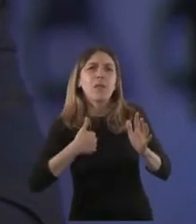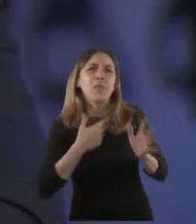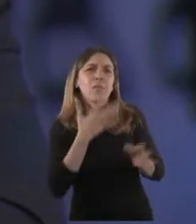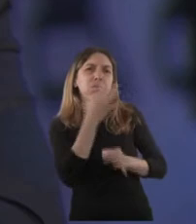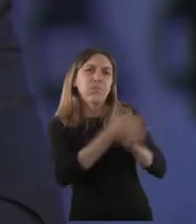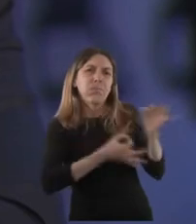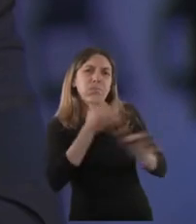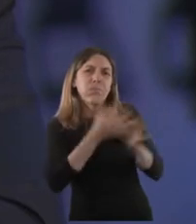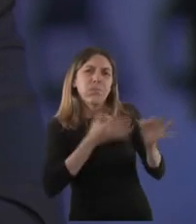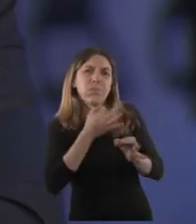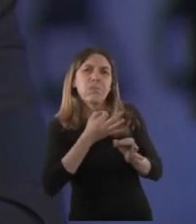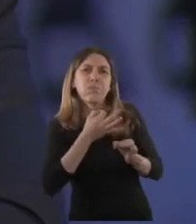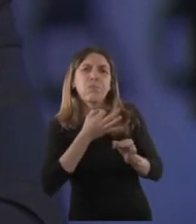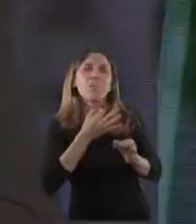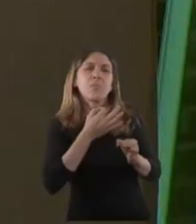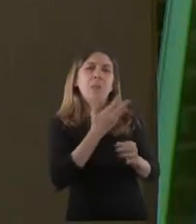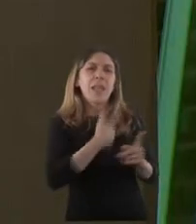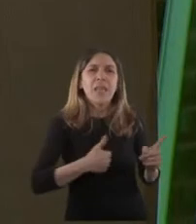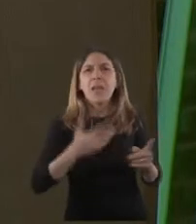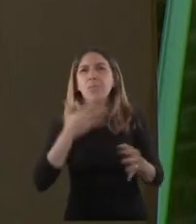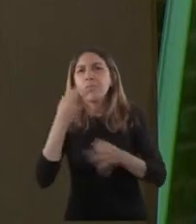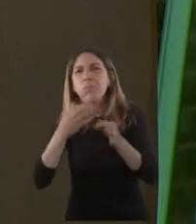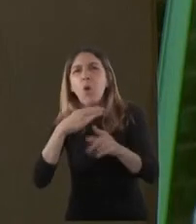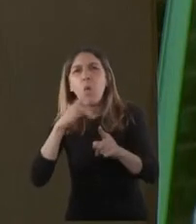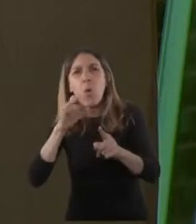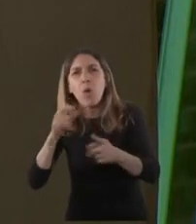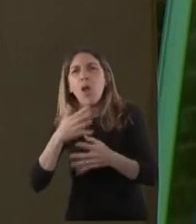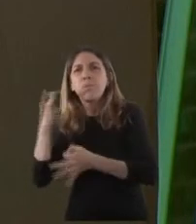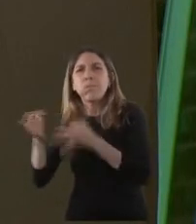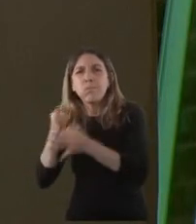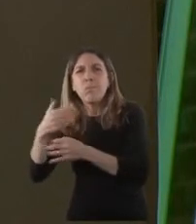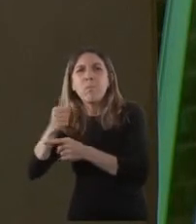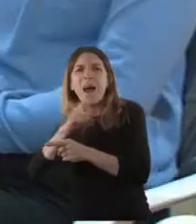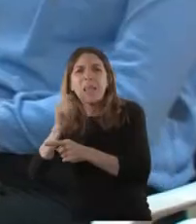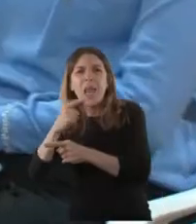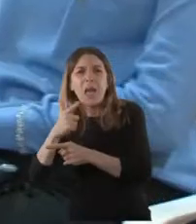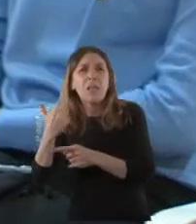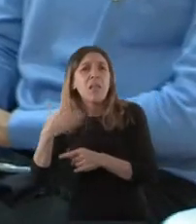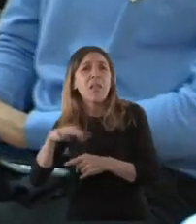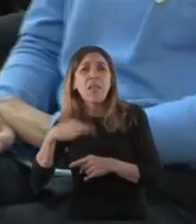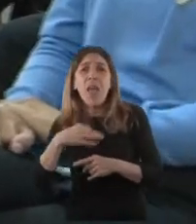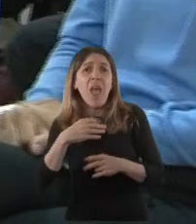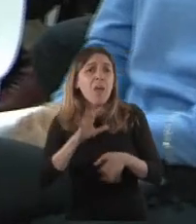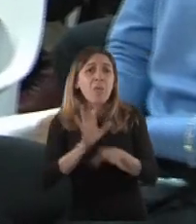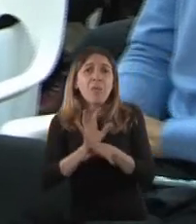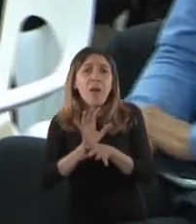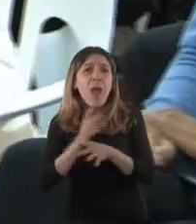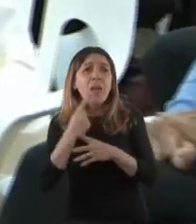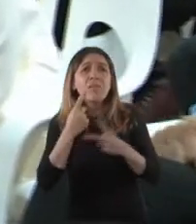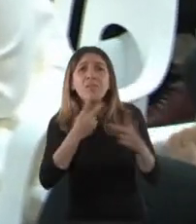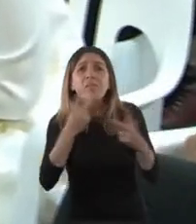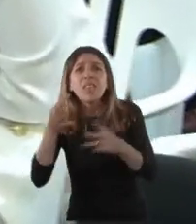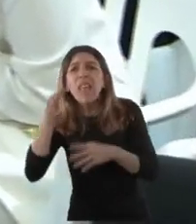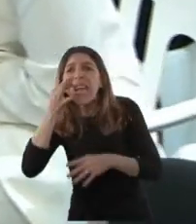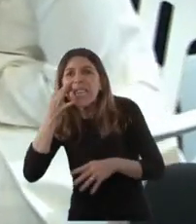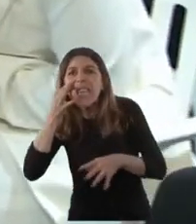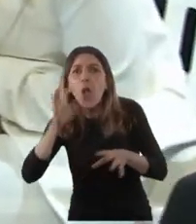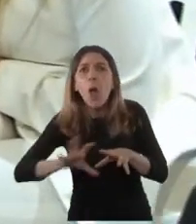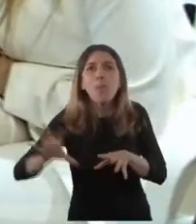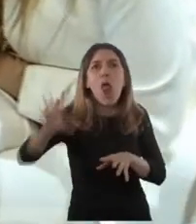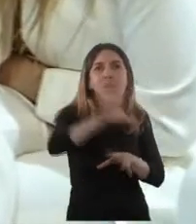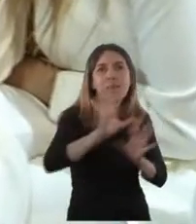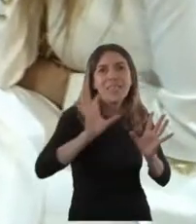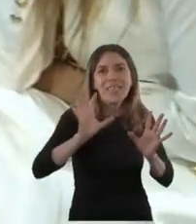presidente, con Matías, con Julio. Hay que venir a recorrer la provincia. Hay que ver los